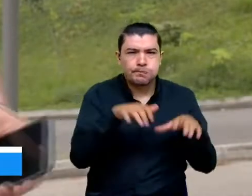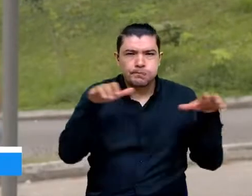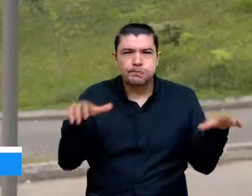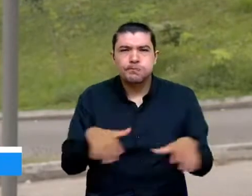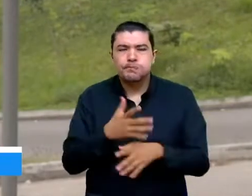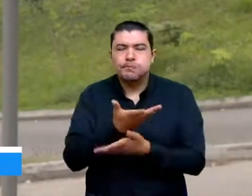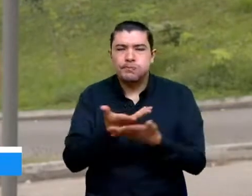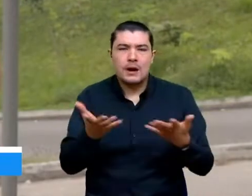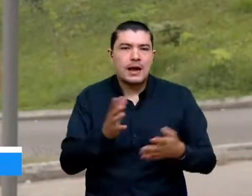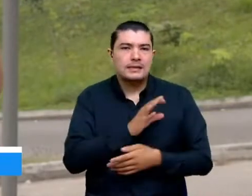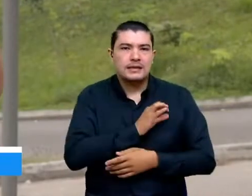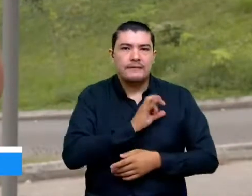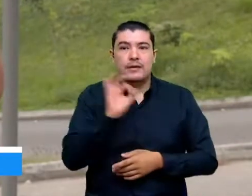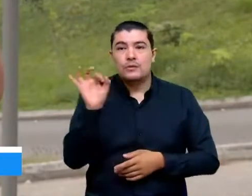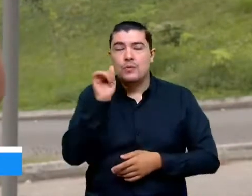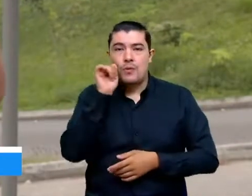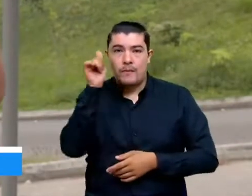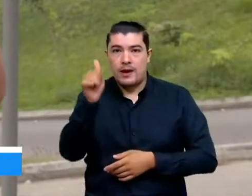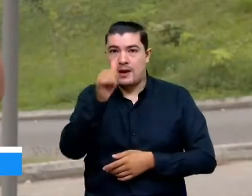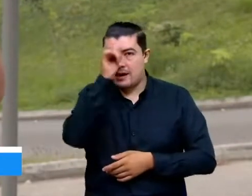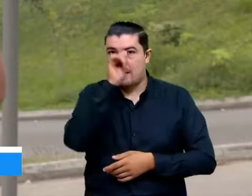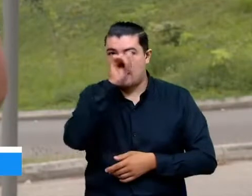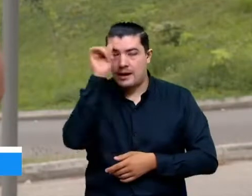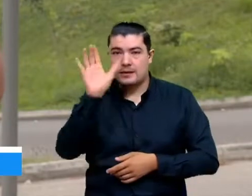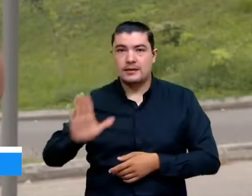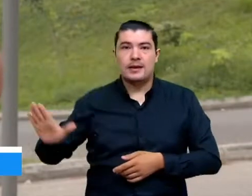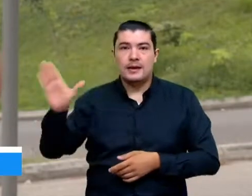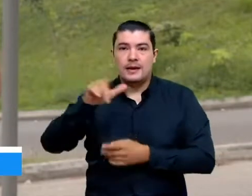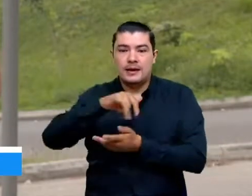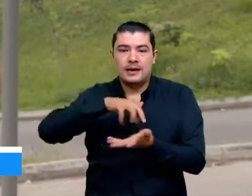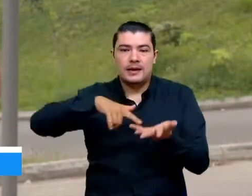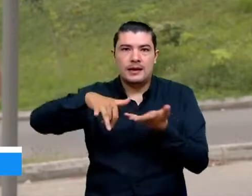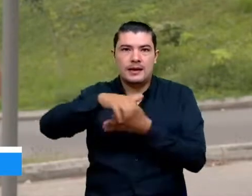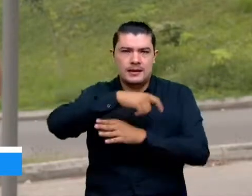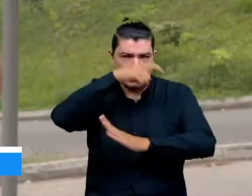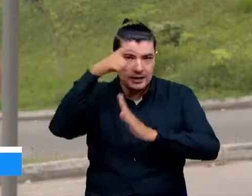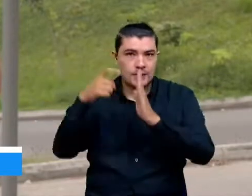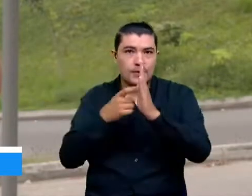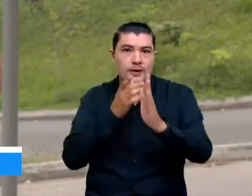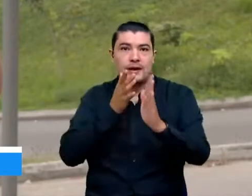entre sábado y mañana domingo en el departamento de Santander. Por ahora es la información que tenemos